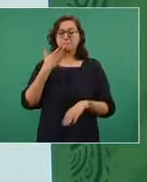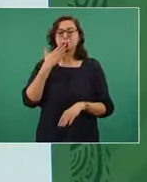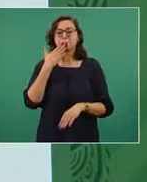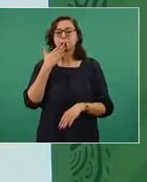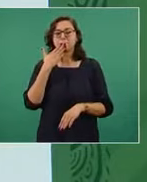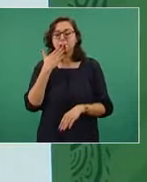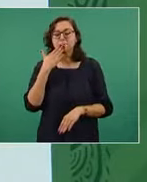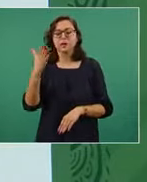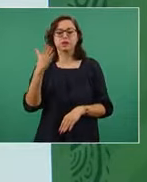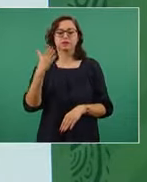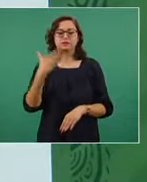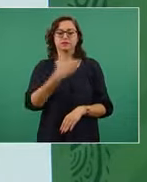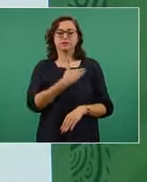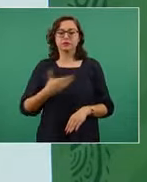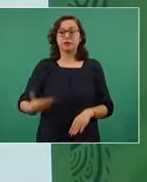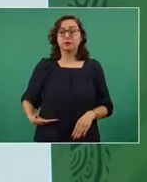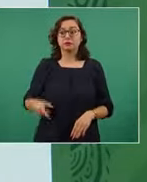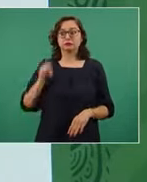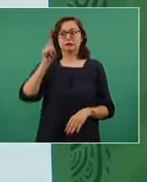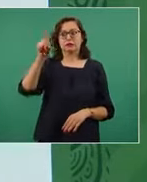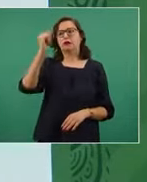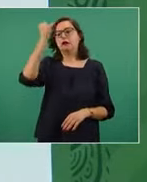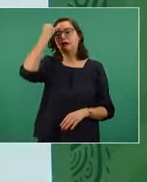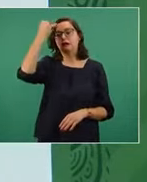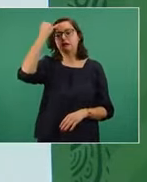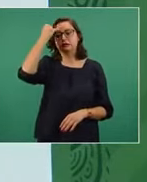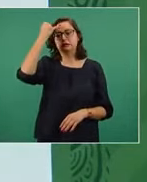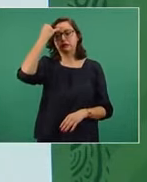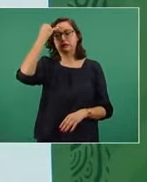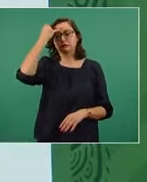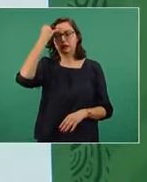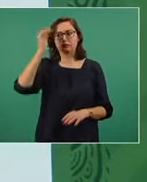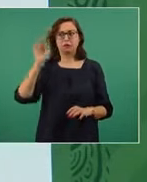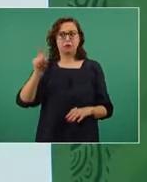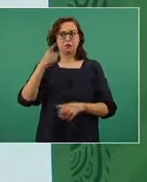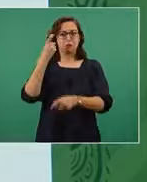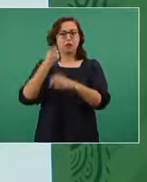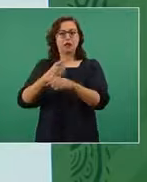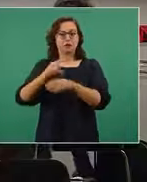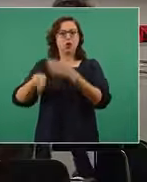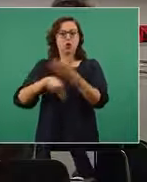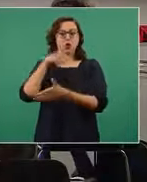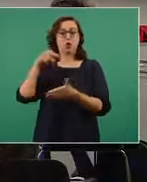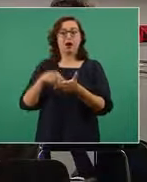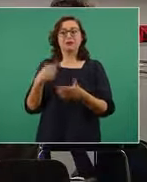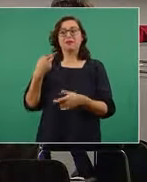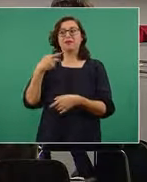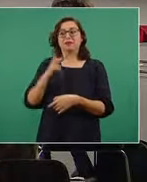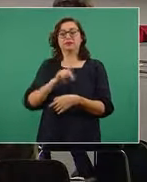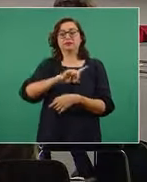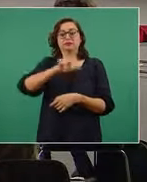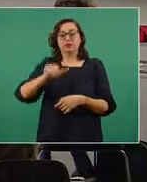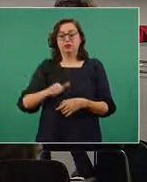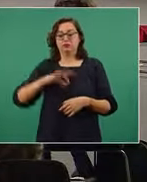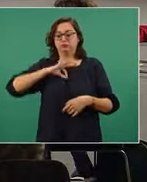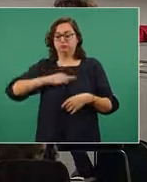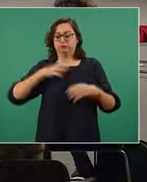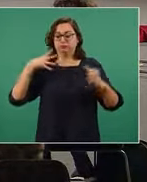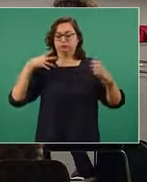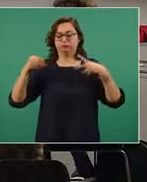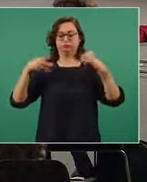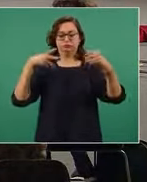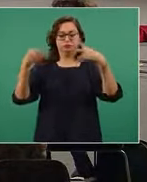Modi de la India. Sin embargo, con la pandemia bajó,